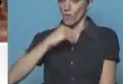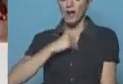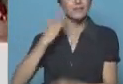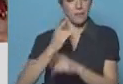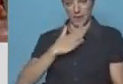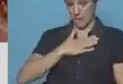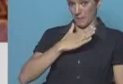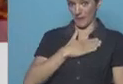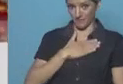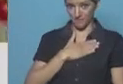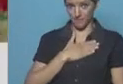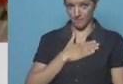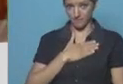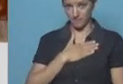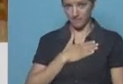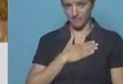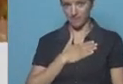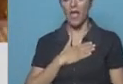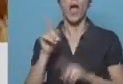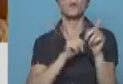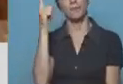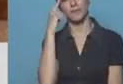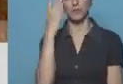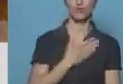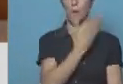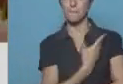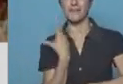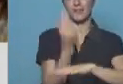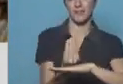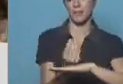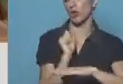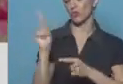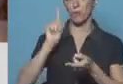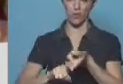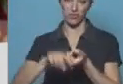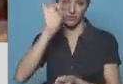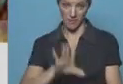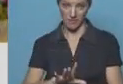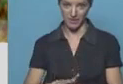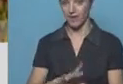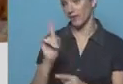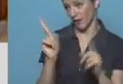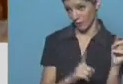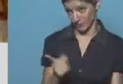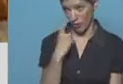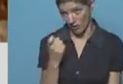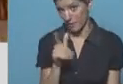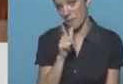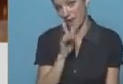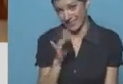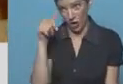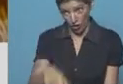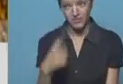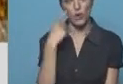en realidad algunos pensaban que yo era presidenta porque era su esposa. Creo que algunos se habrán dado cuenta a esta altura del debate que